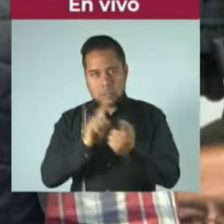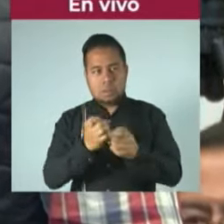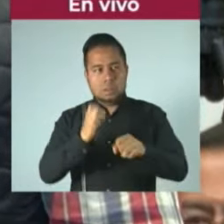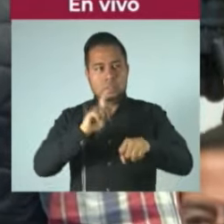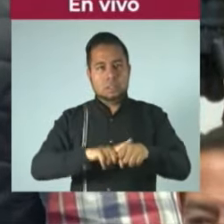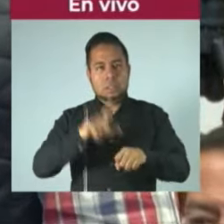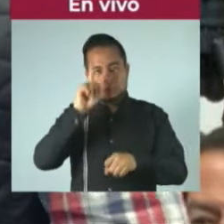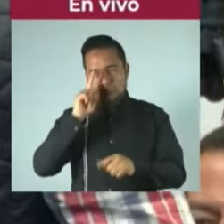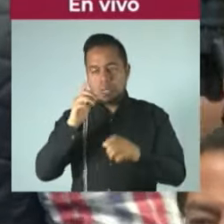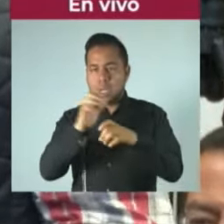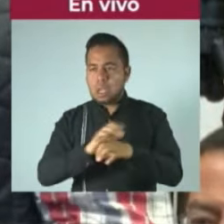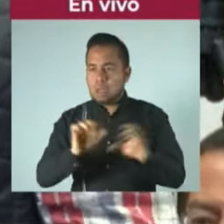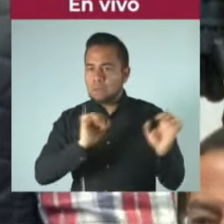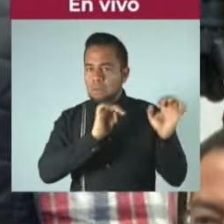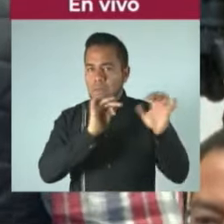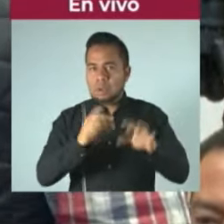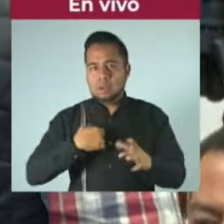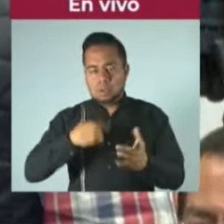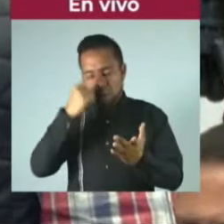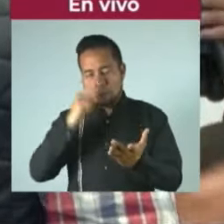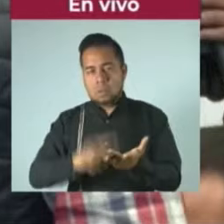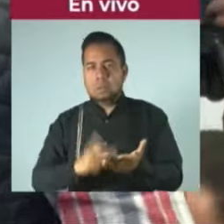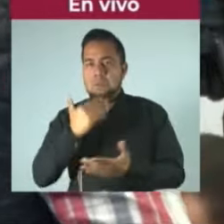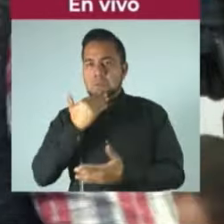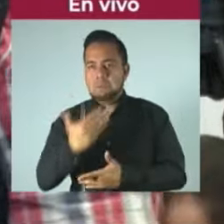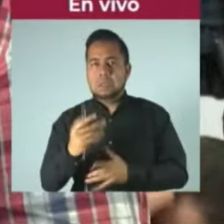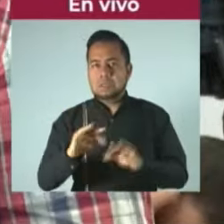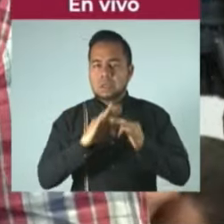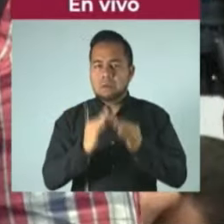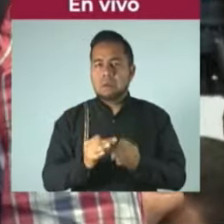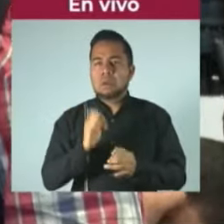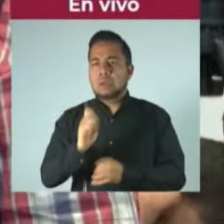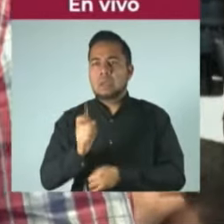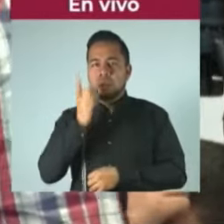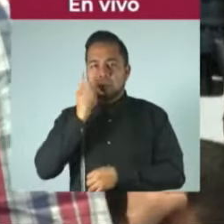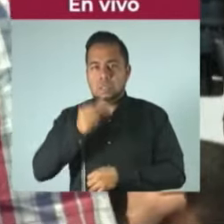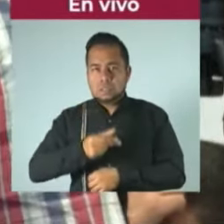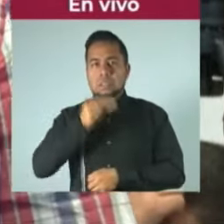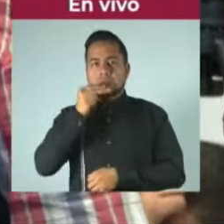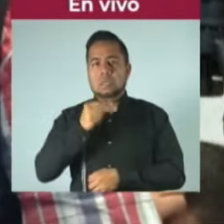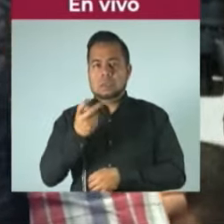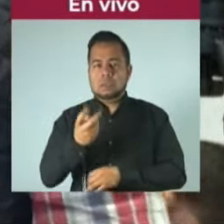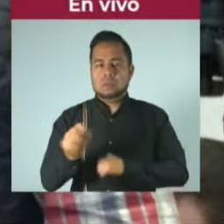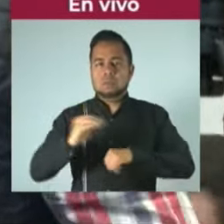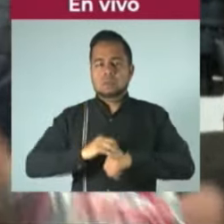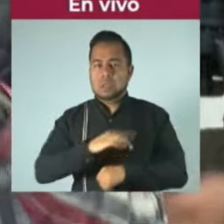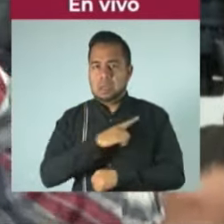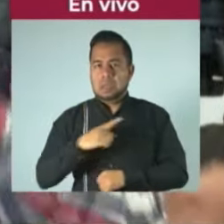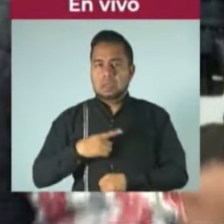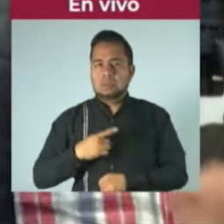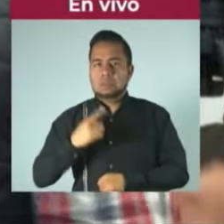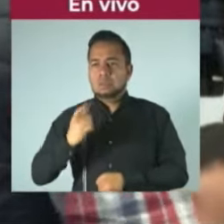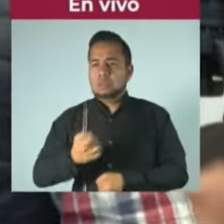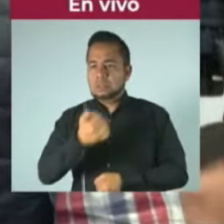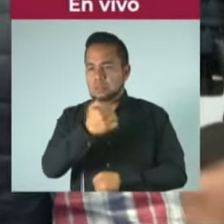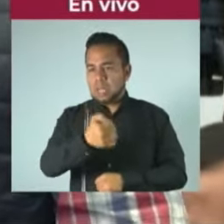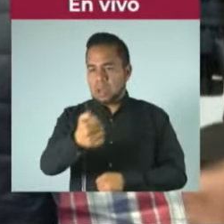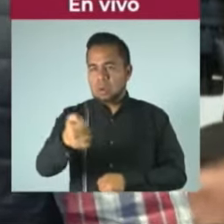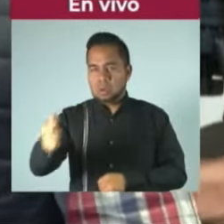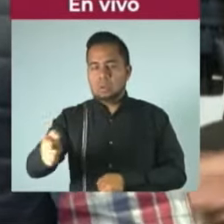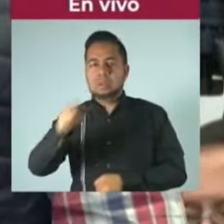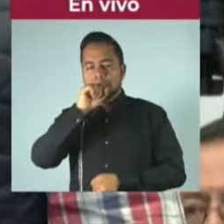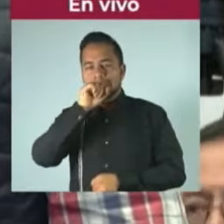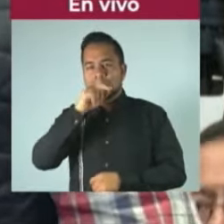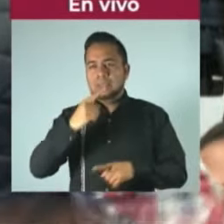convención de café creo que es muy buena y excelente medida Y por supuesto el mezcal que no podía faltar ahí le mandaron saludos y también este